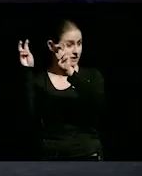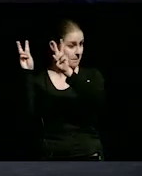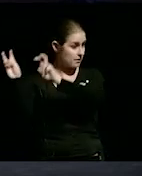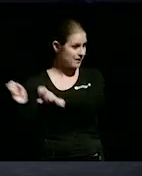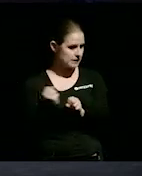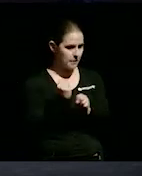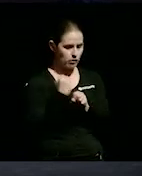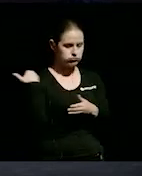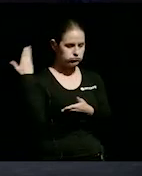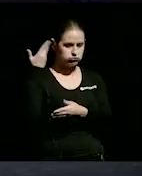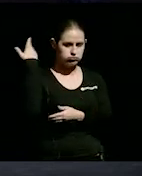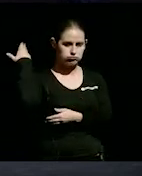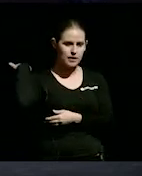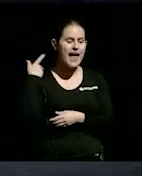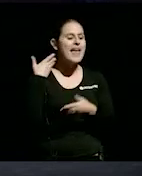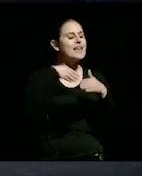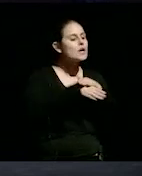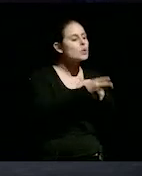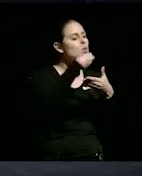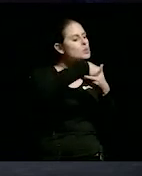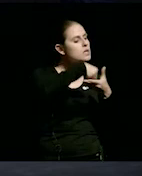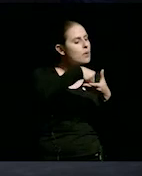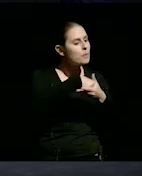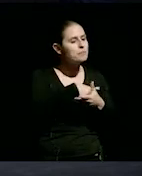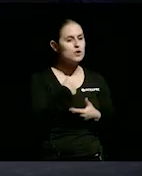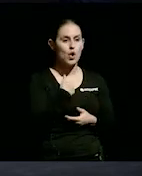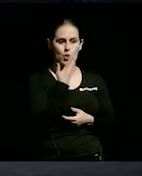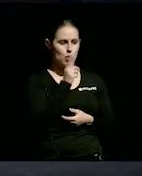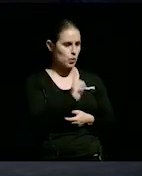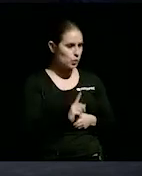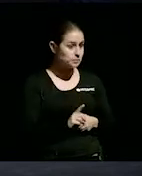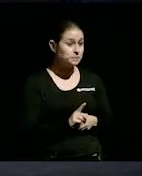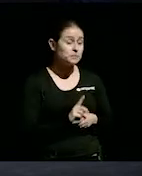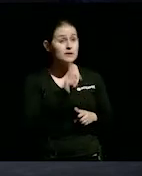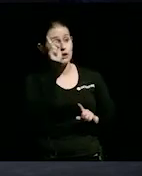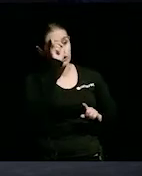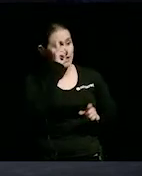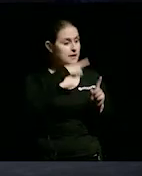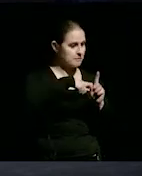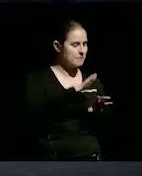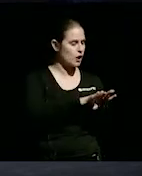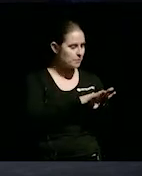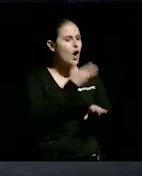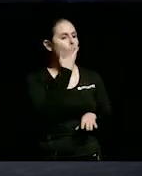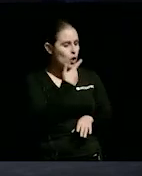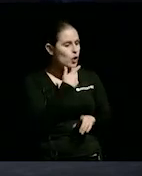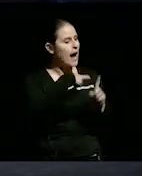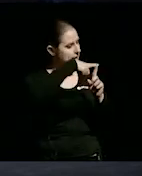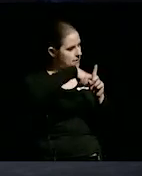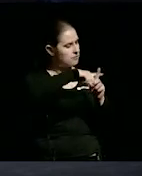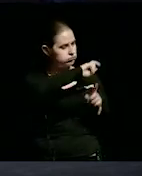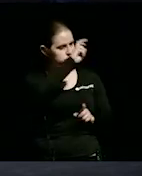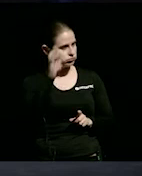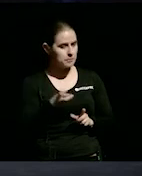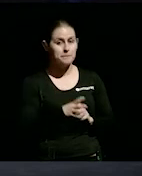que más o menos conozco, que va a otro nivel, ¿en Reino Unido por parte del gobierno